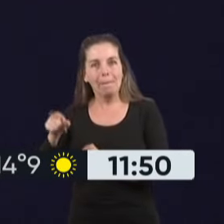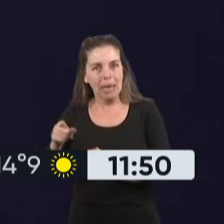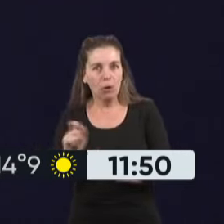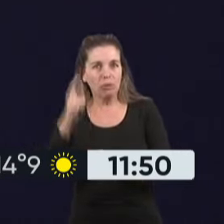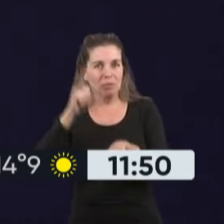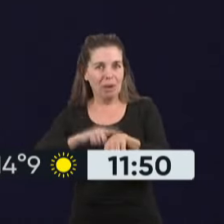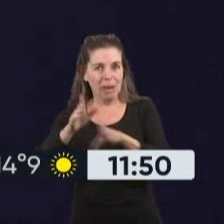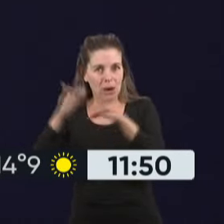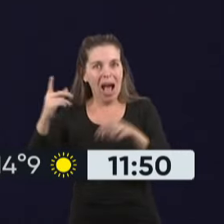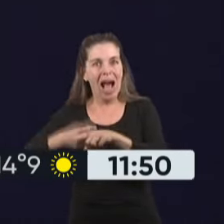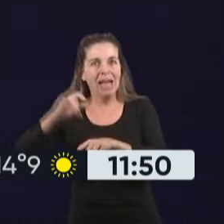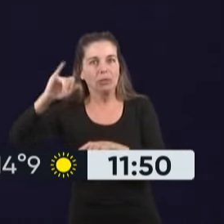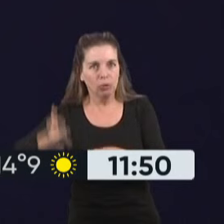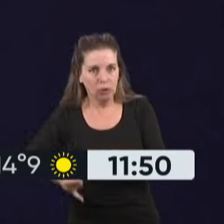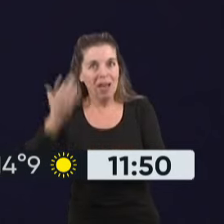de la agenda.